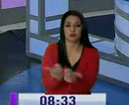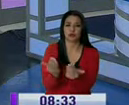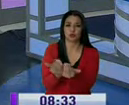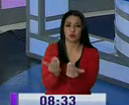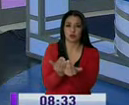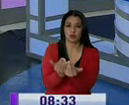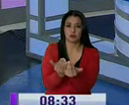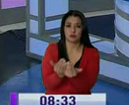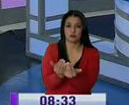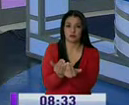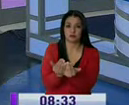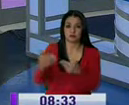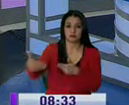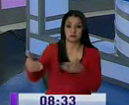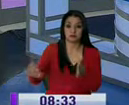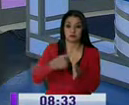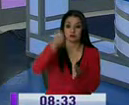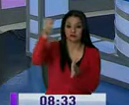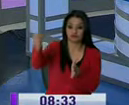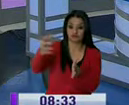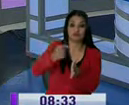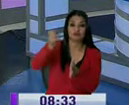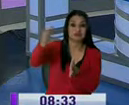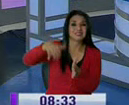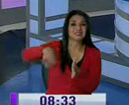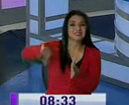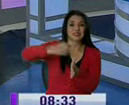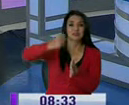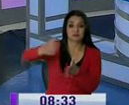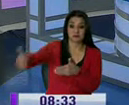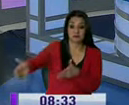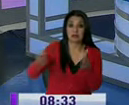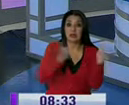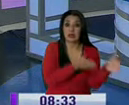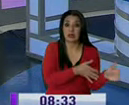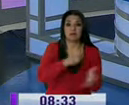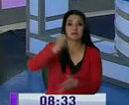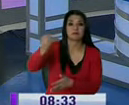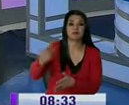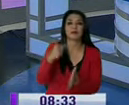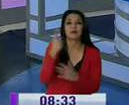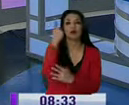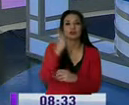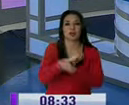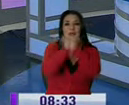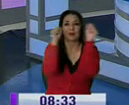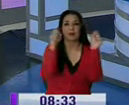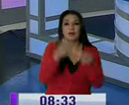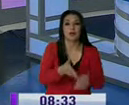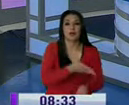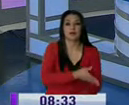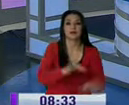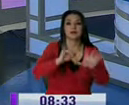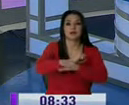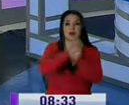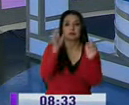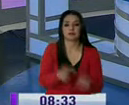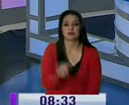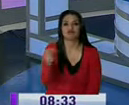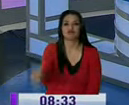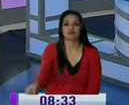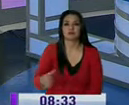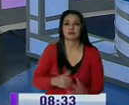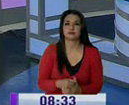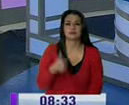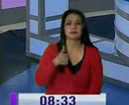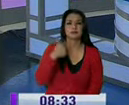que retiraron y siguen sacando. O sea, si la basura pasa a las 11 de la mañana, ellos sacan a las 6. Yo creo que se